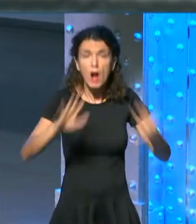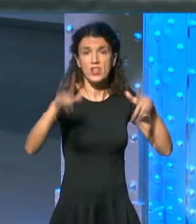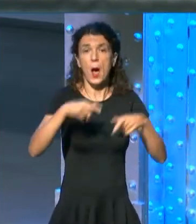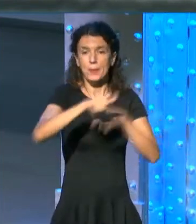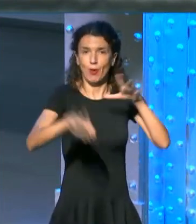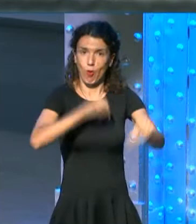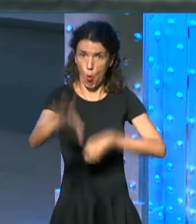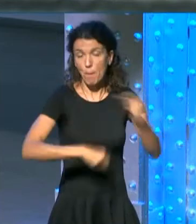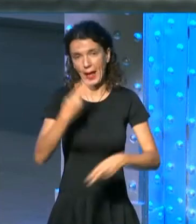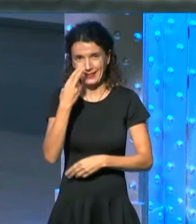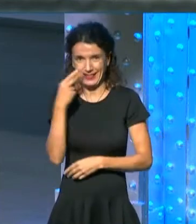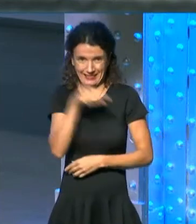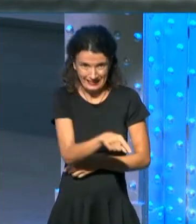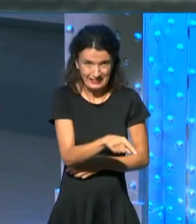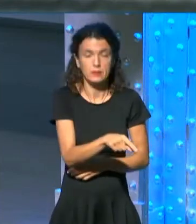mercado.